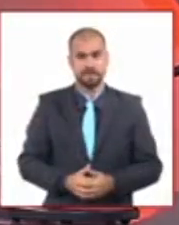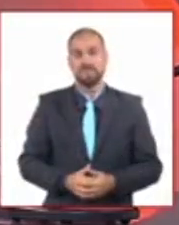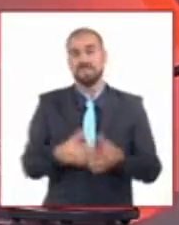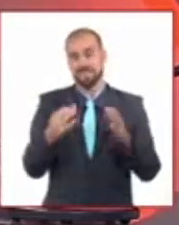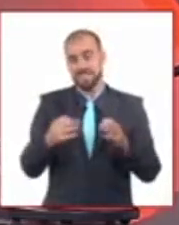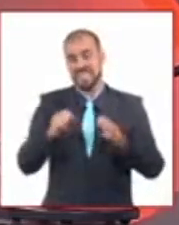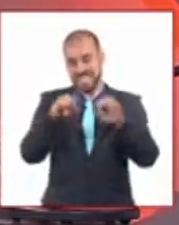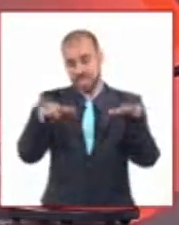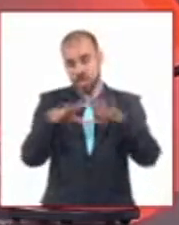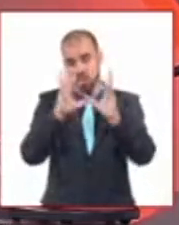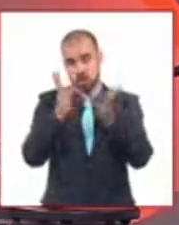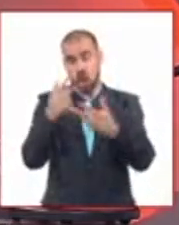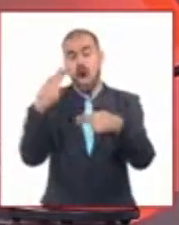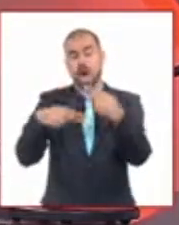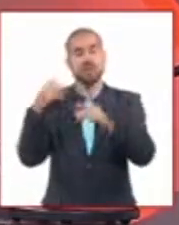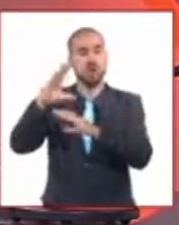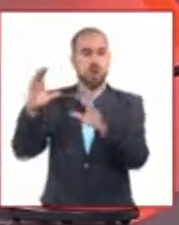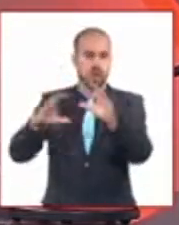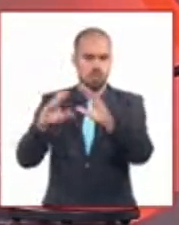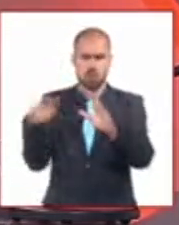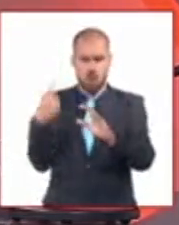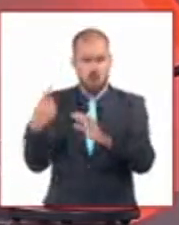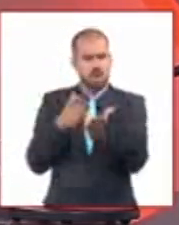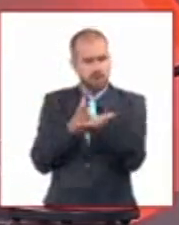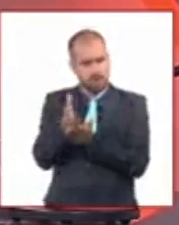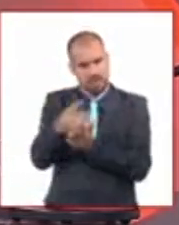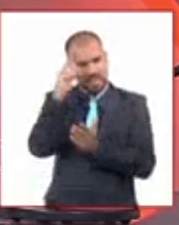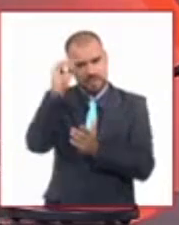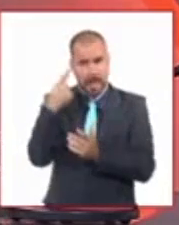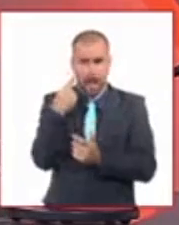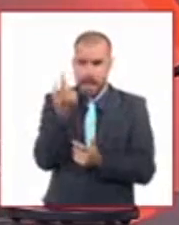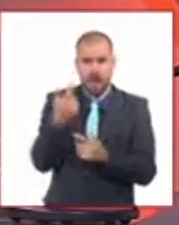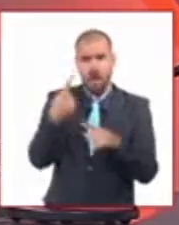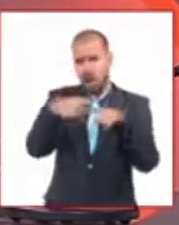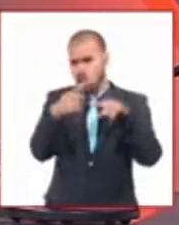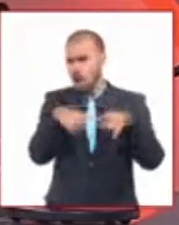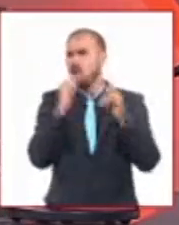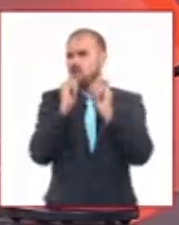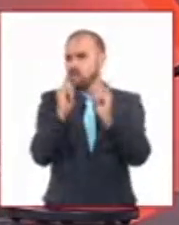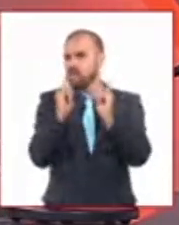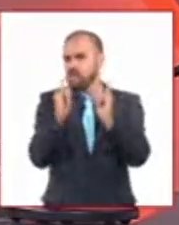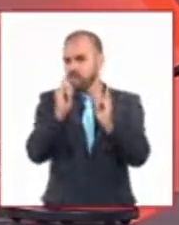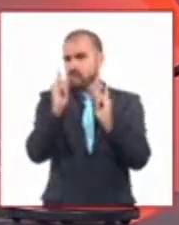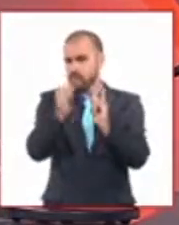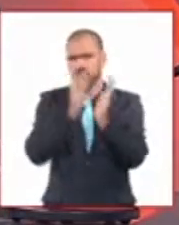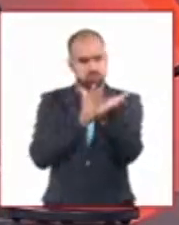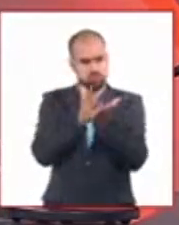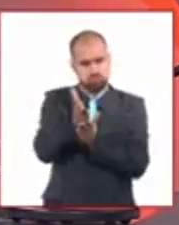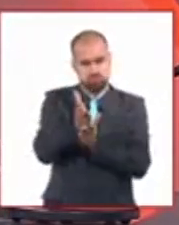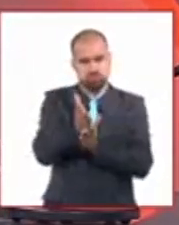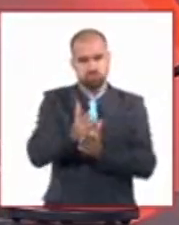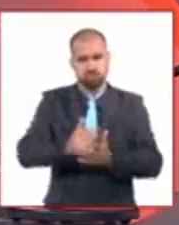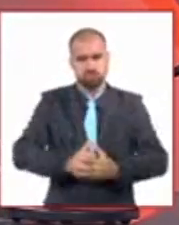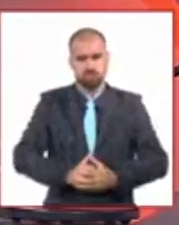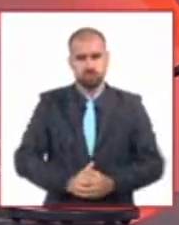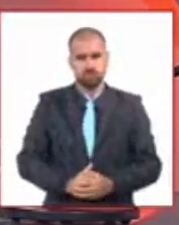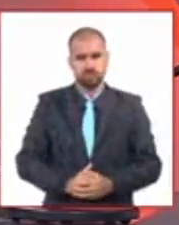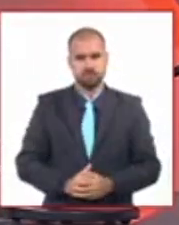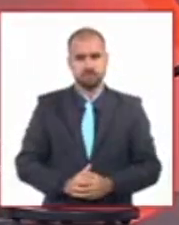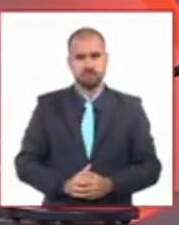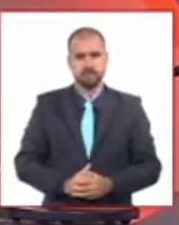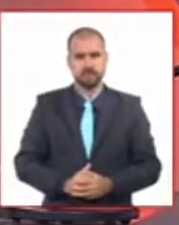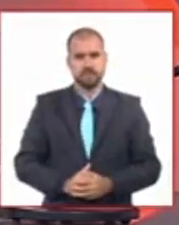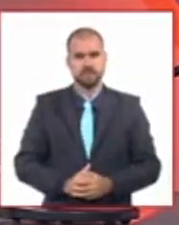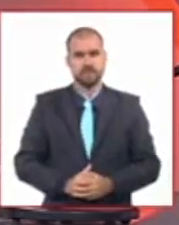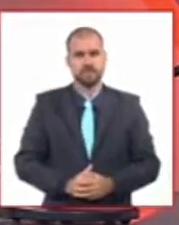a desarrollar esta cumbre por supuesto estaremos al tanto en nuestra mesa redonda y en otros espacios informativos y en los medios comunicación cubana de este evento de